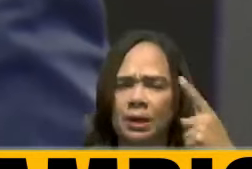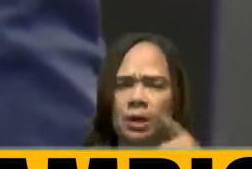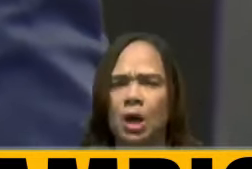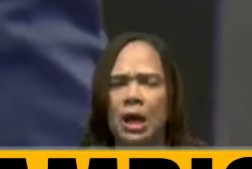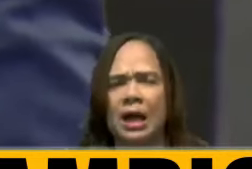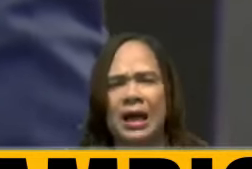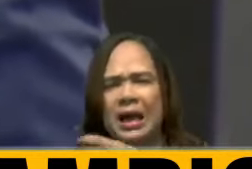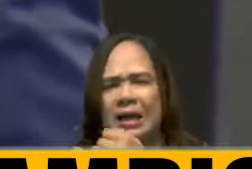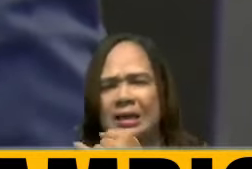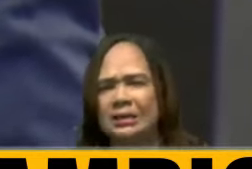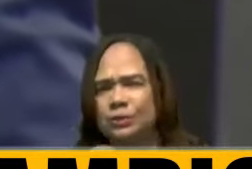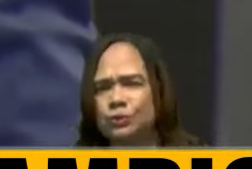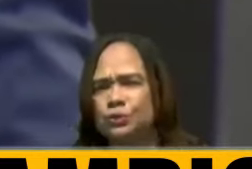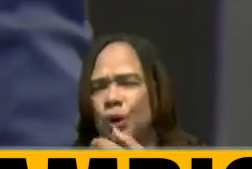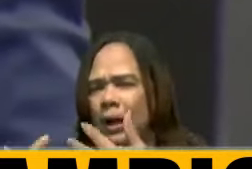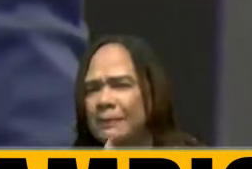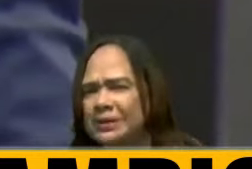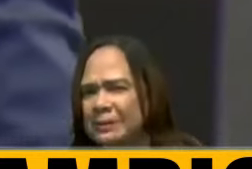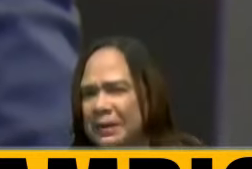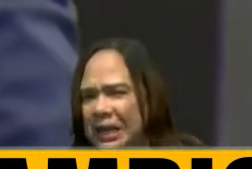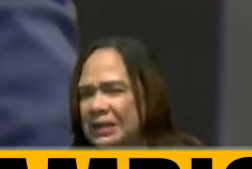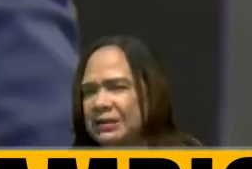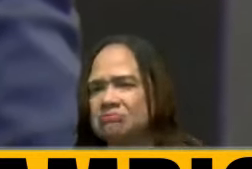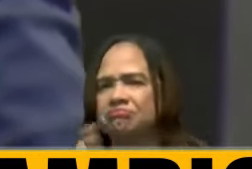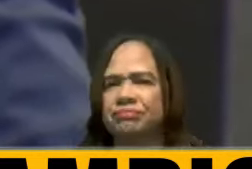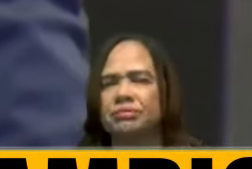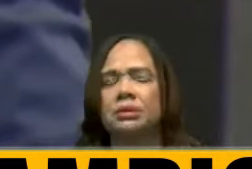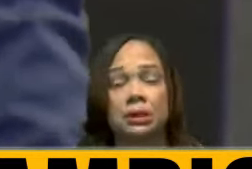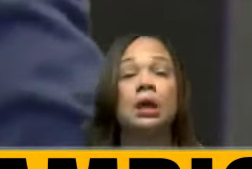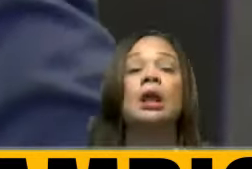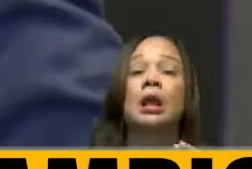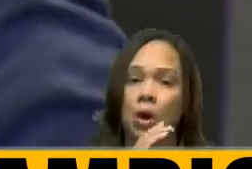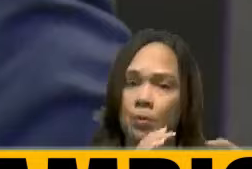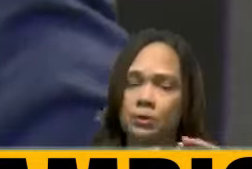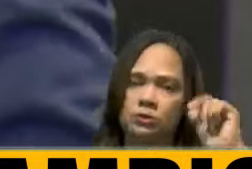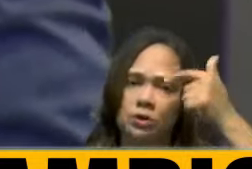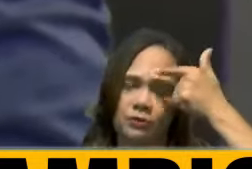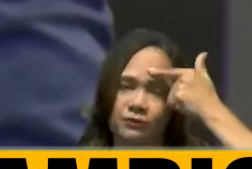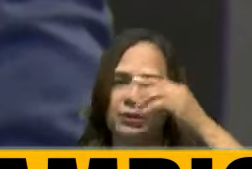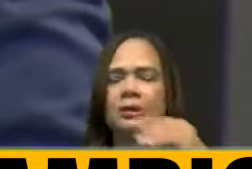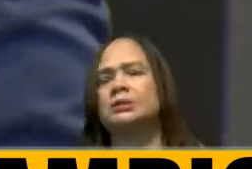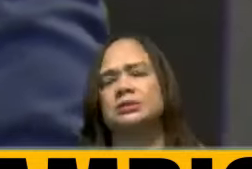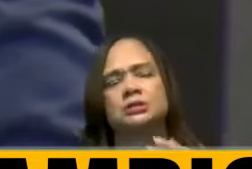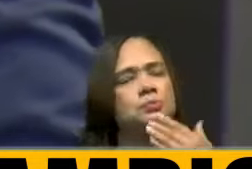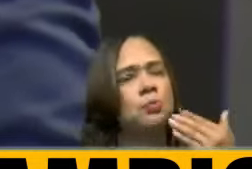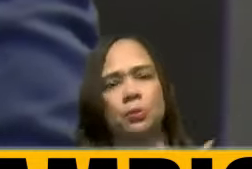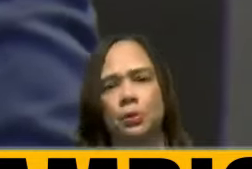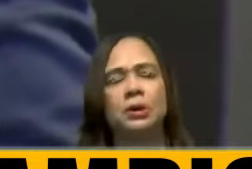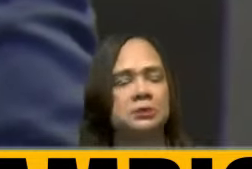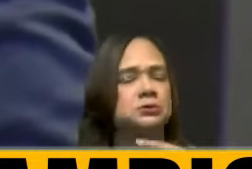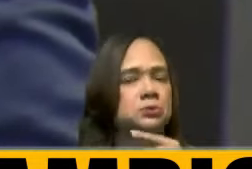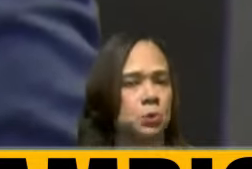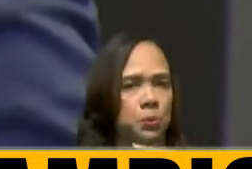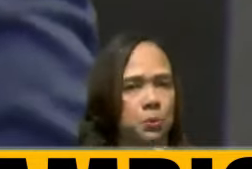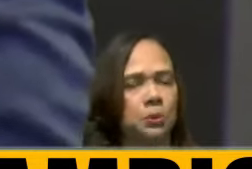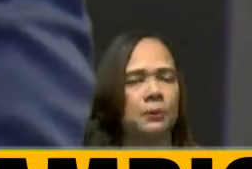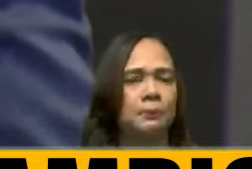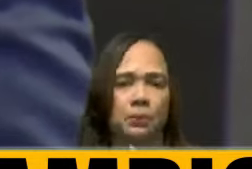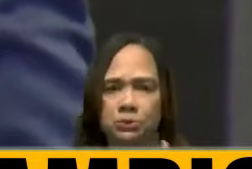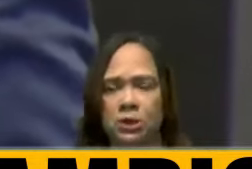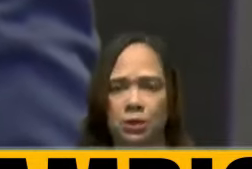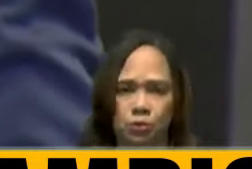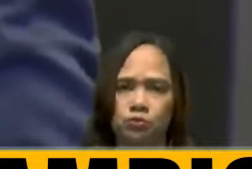pequeño y yo digo que sí que la comunicación gubernamental es muy eficiente muy efectiva porque a